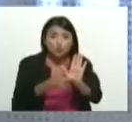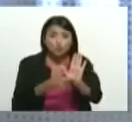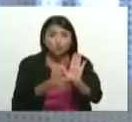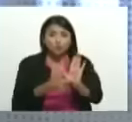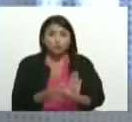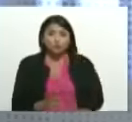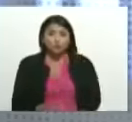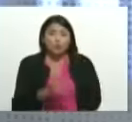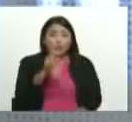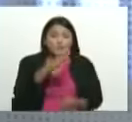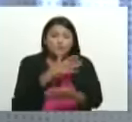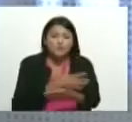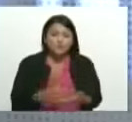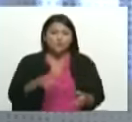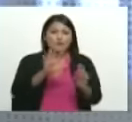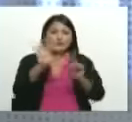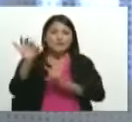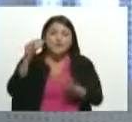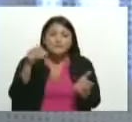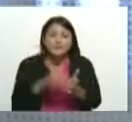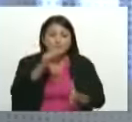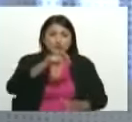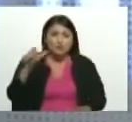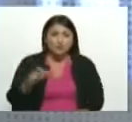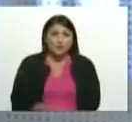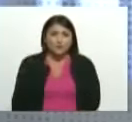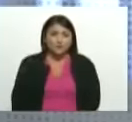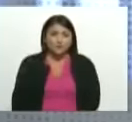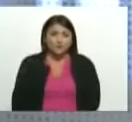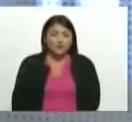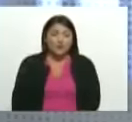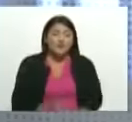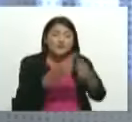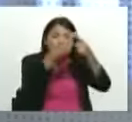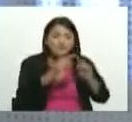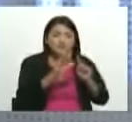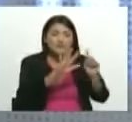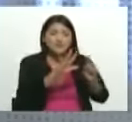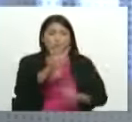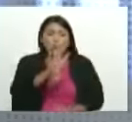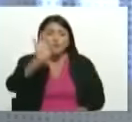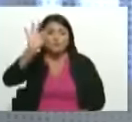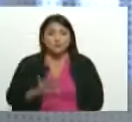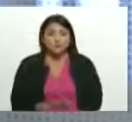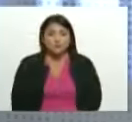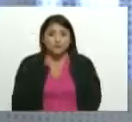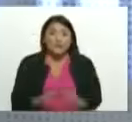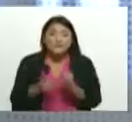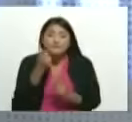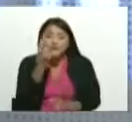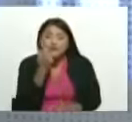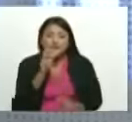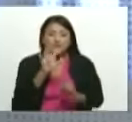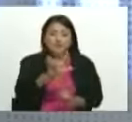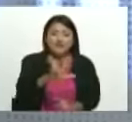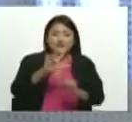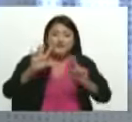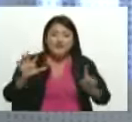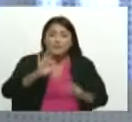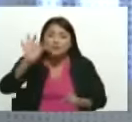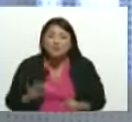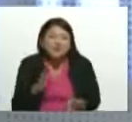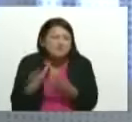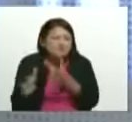de 1.600.000 personas, y solo han contabilizado el 64%, es decir, que queda un 36%. ¿Qué va a